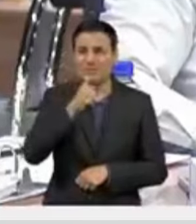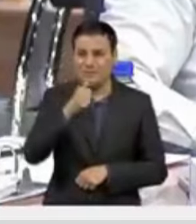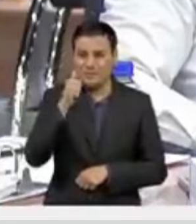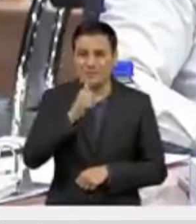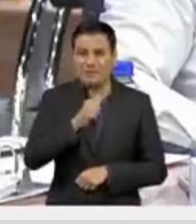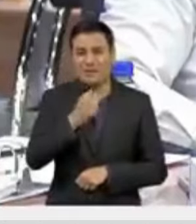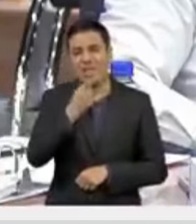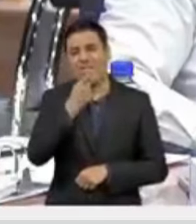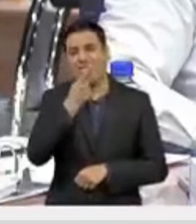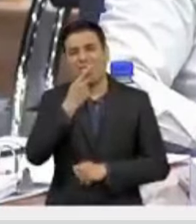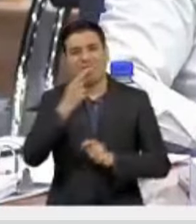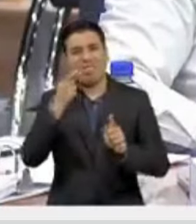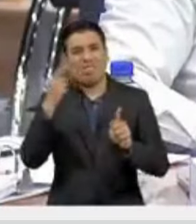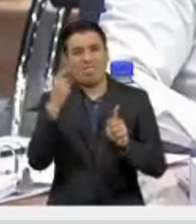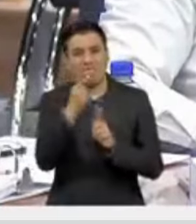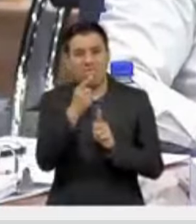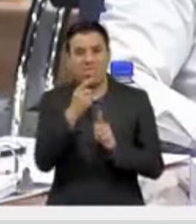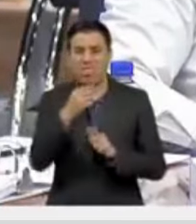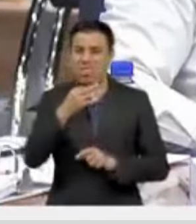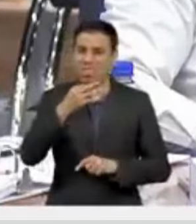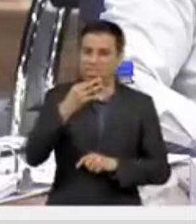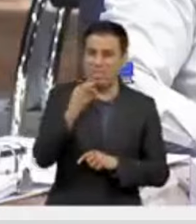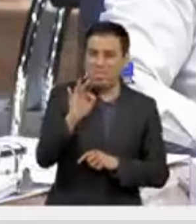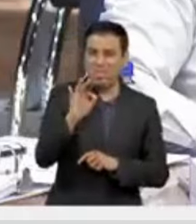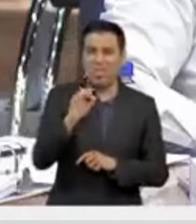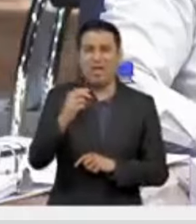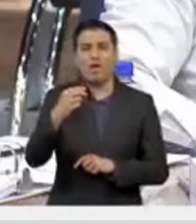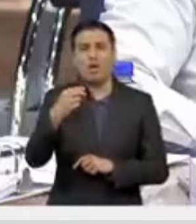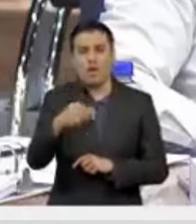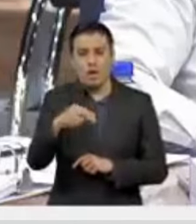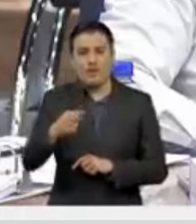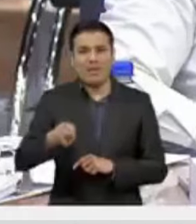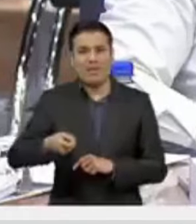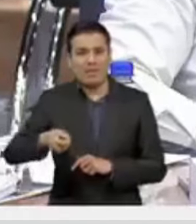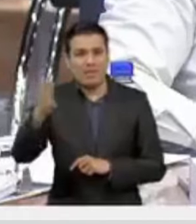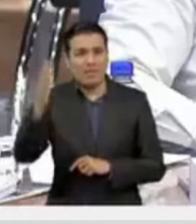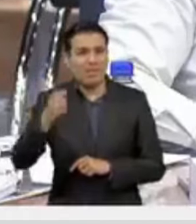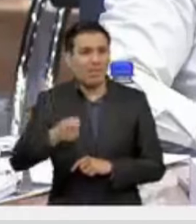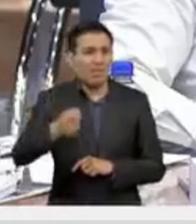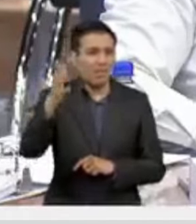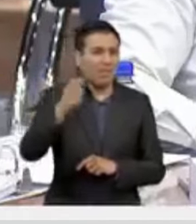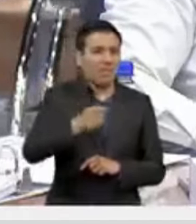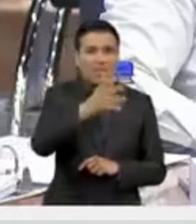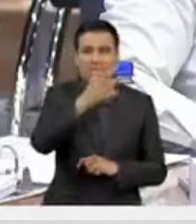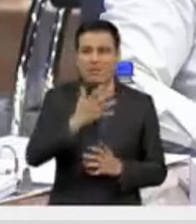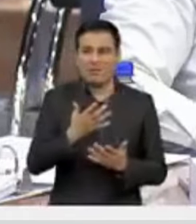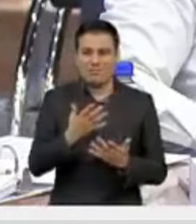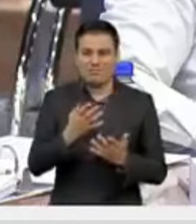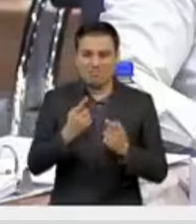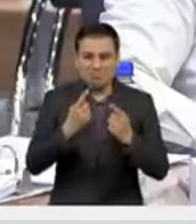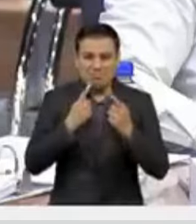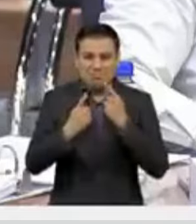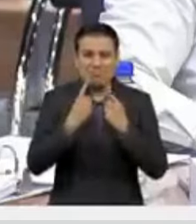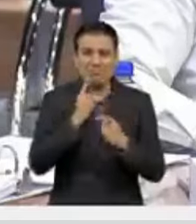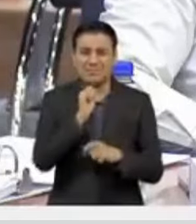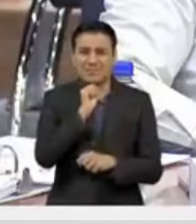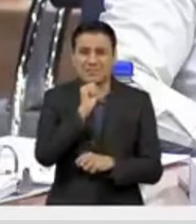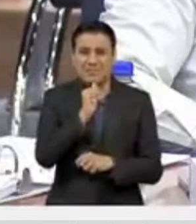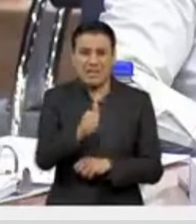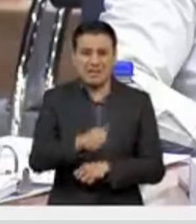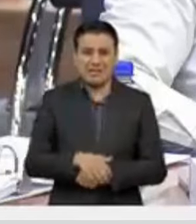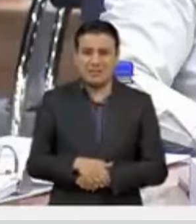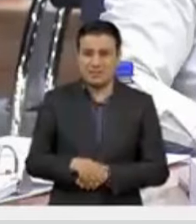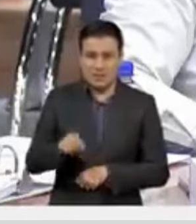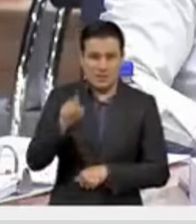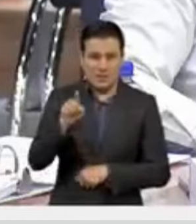insultando, poniendo apodos, no llegando al debate sustantivo. Algunas precisiones, el señor no es